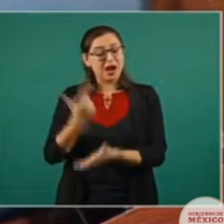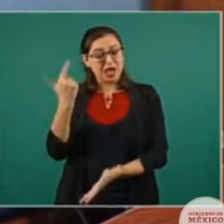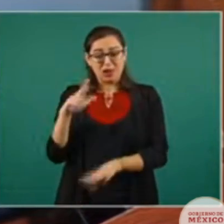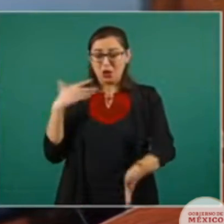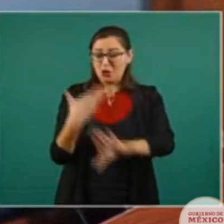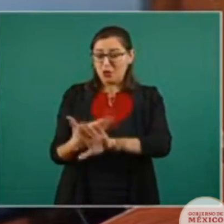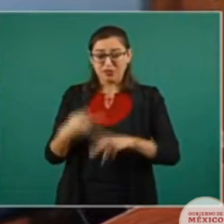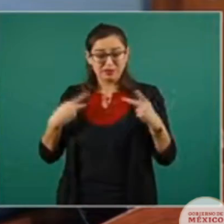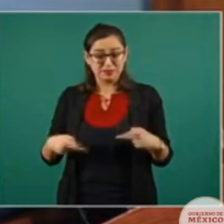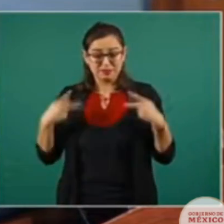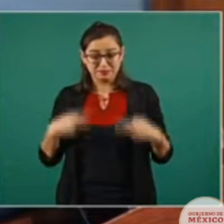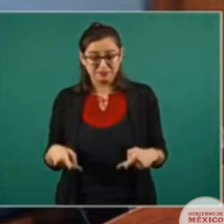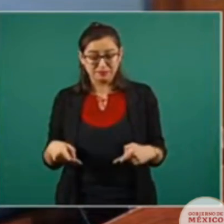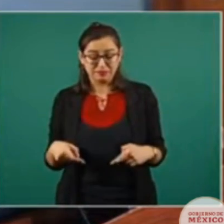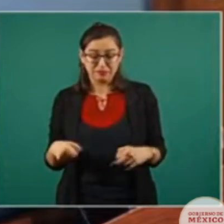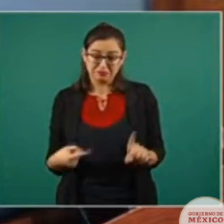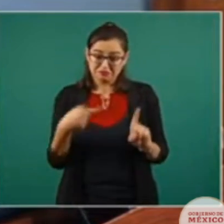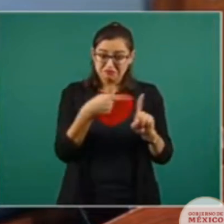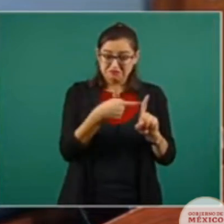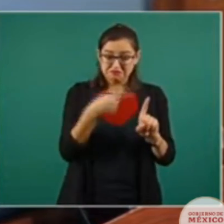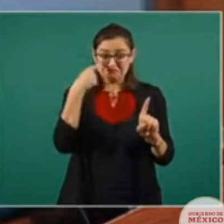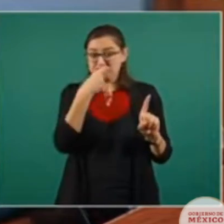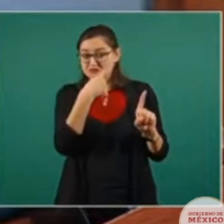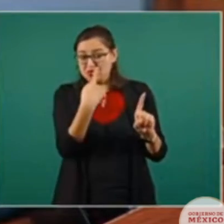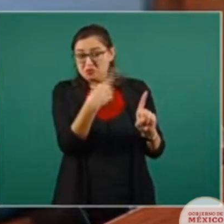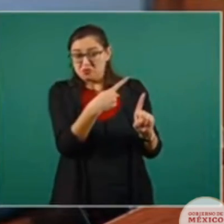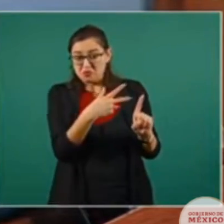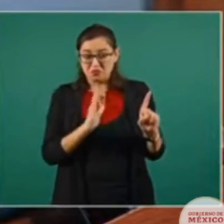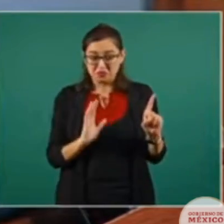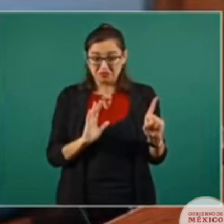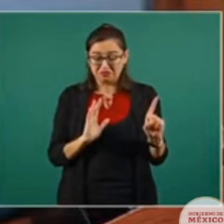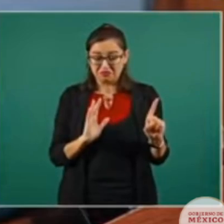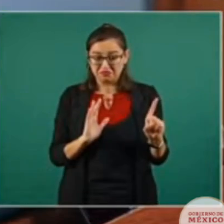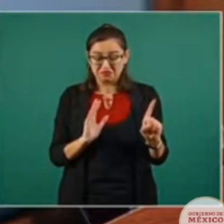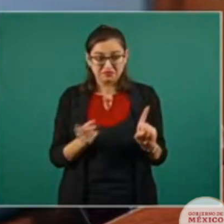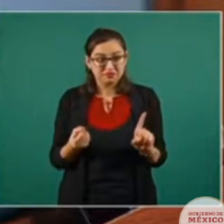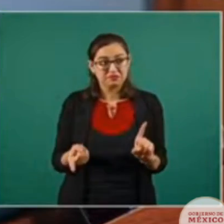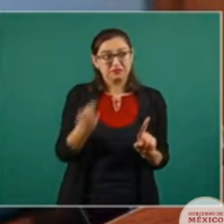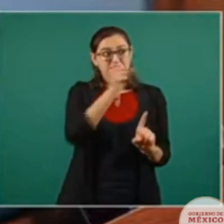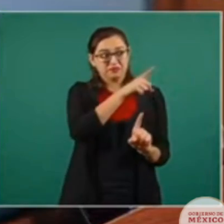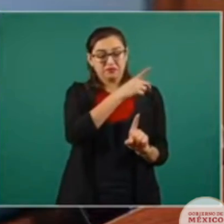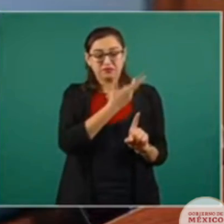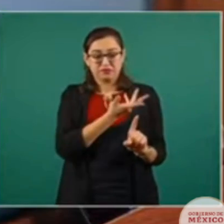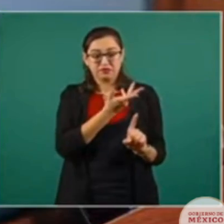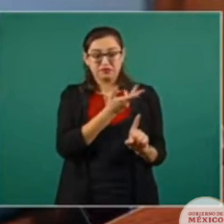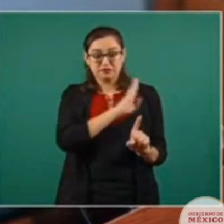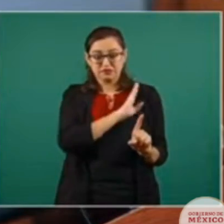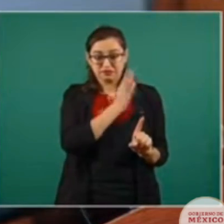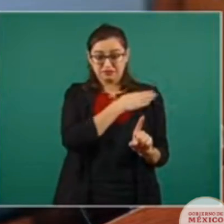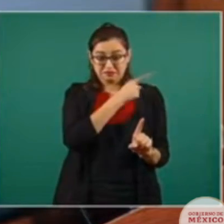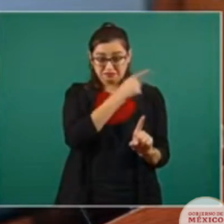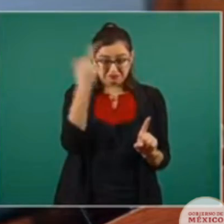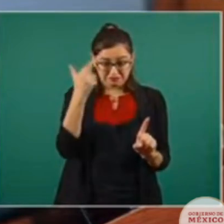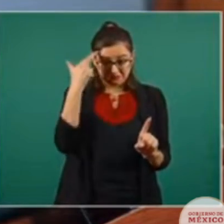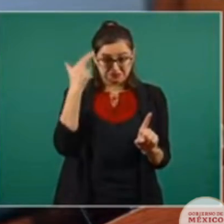Comenzó como un acto de voluntad personal contra las indicaciones y marcos legales del Reino de